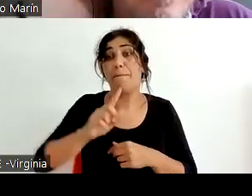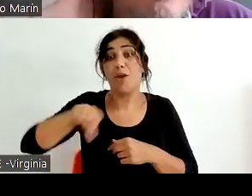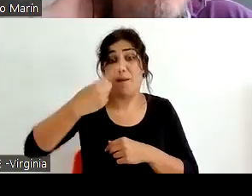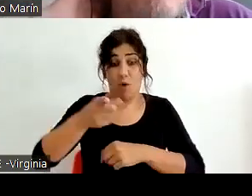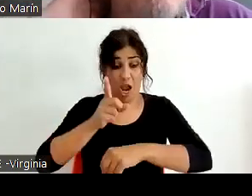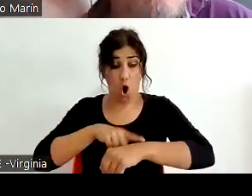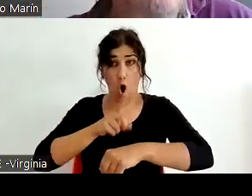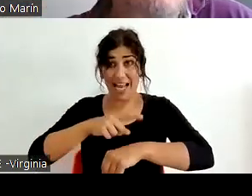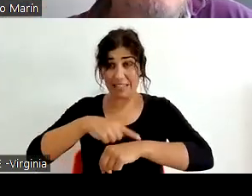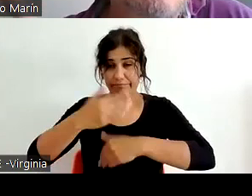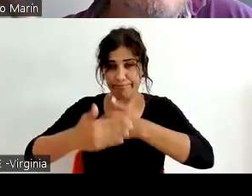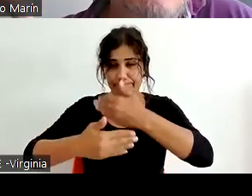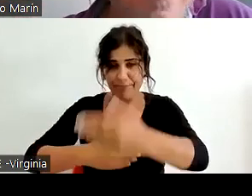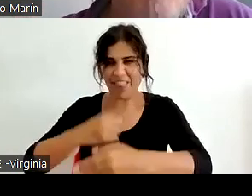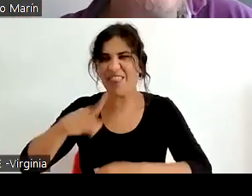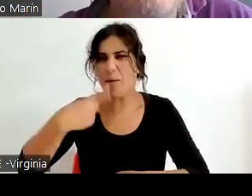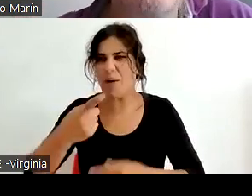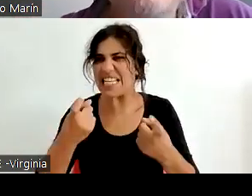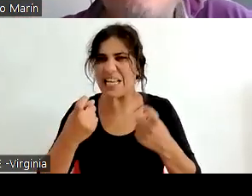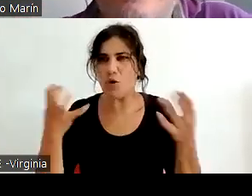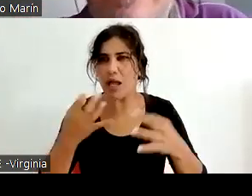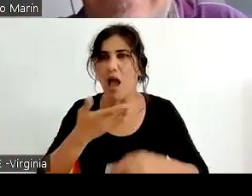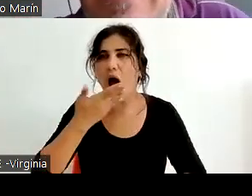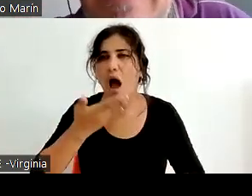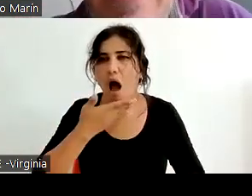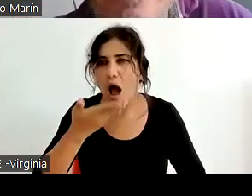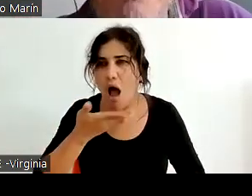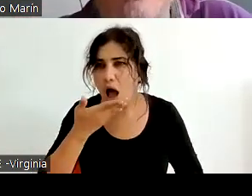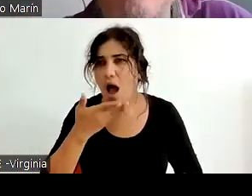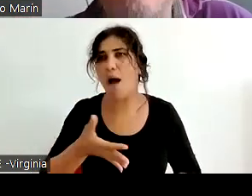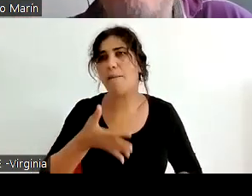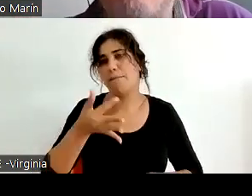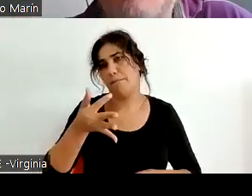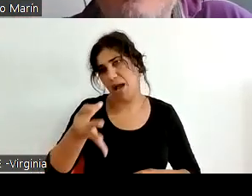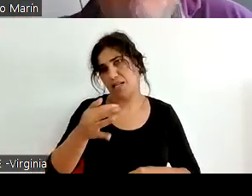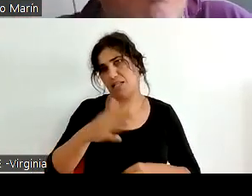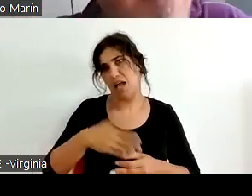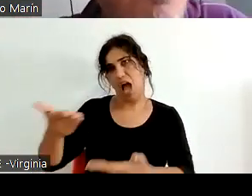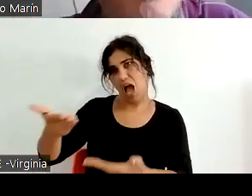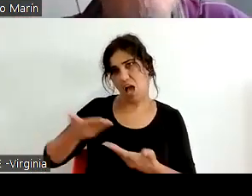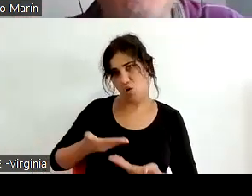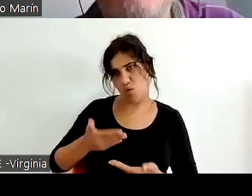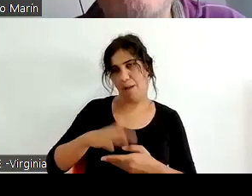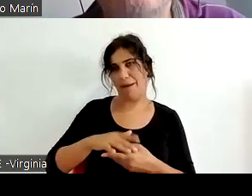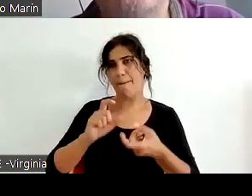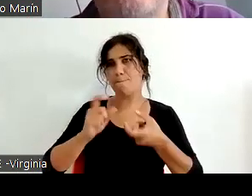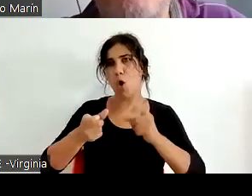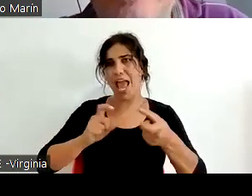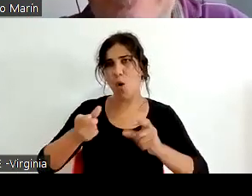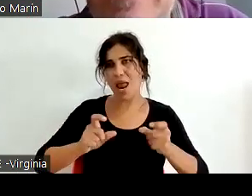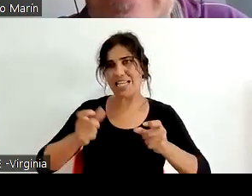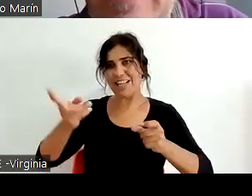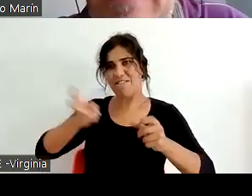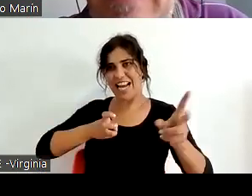que relaje la musculatura y que además ayude a que lleguen más moléculas, más proteínas que nos